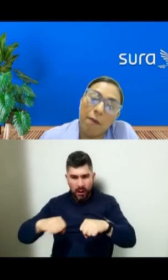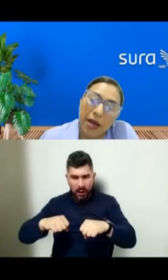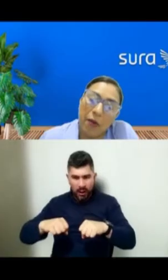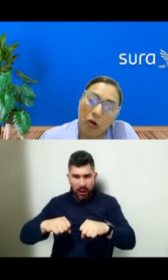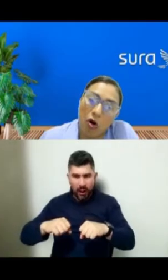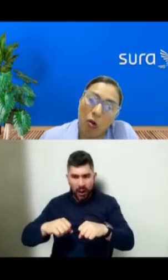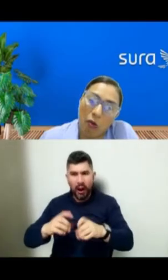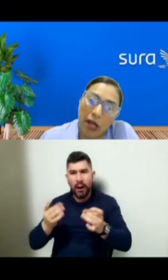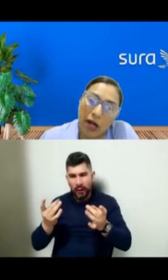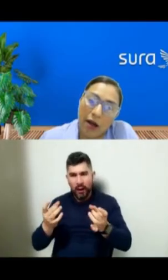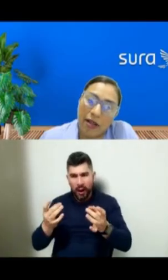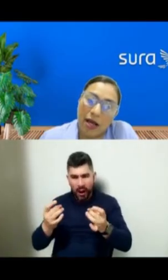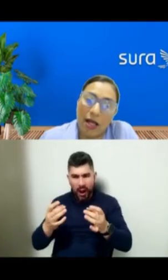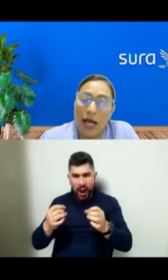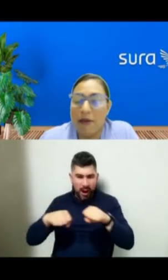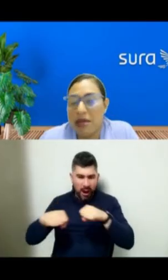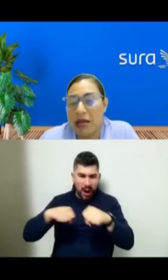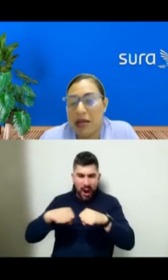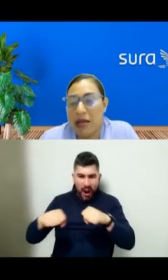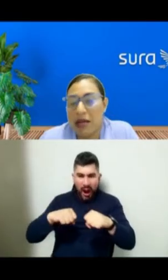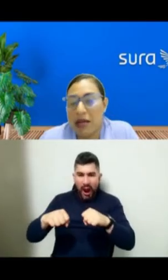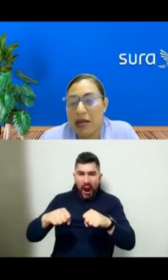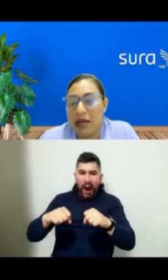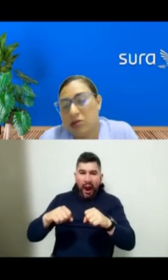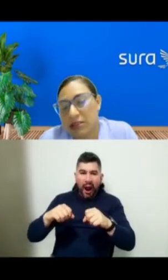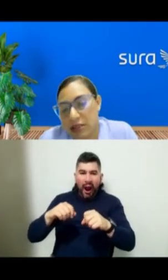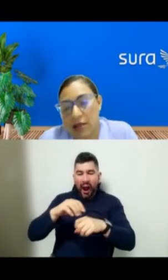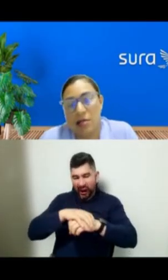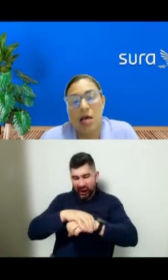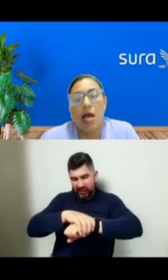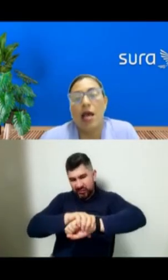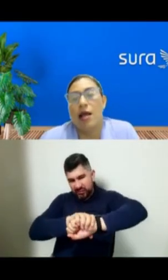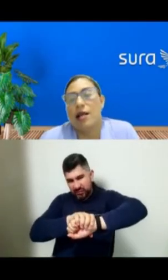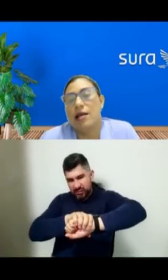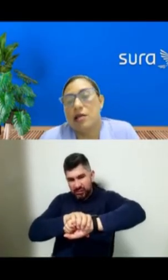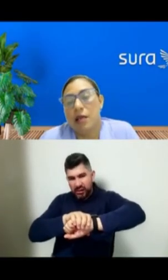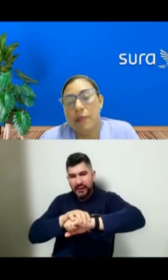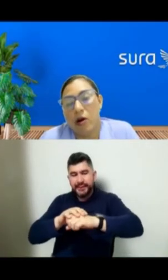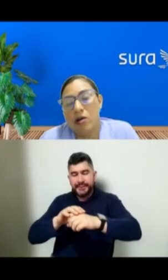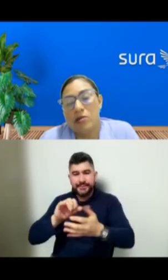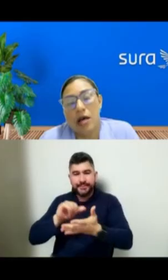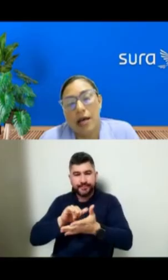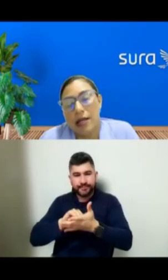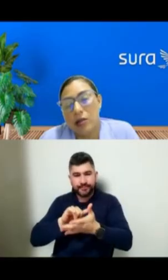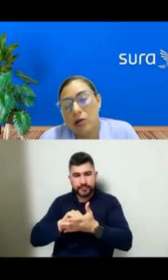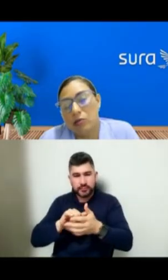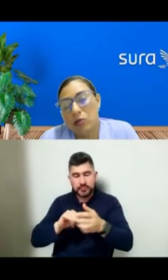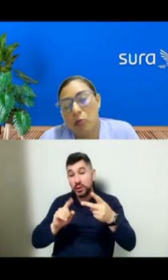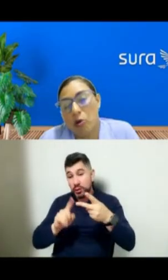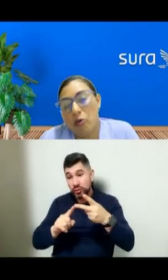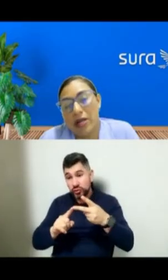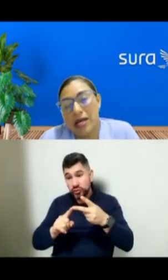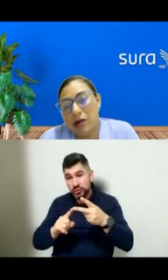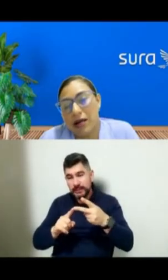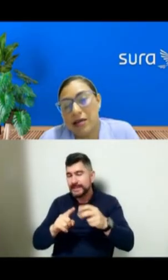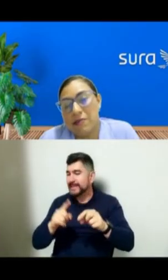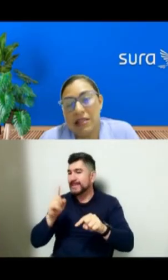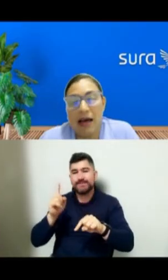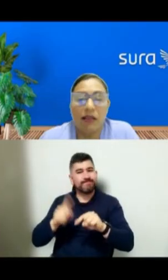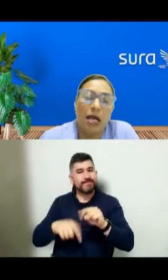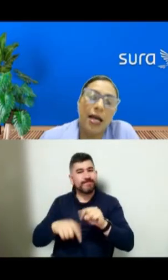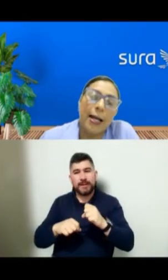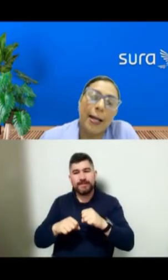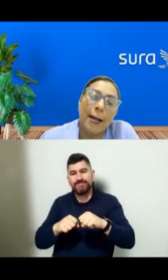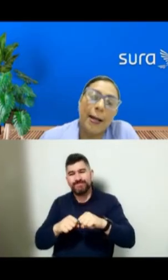me duele, pero puedo moverla, ¿verdad? En mi incapacidad de 1, 2, 3 días. El 15 tipo 2 no puedo mover tanto